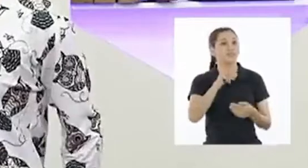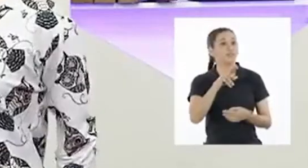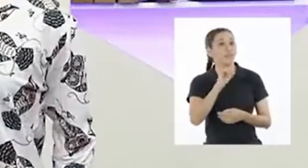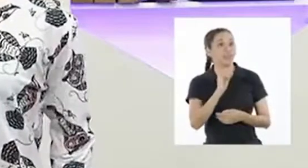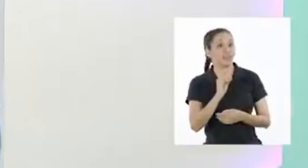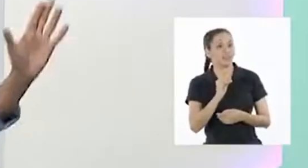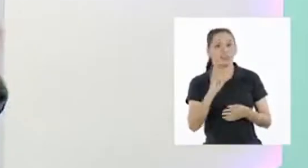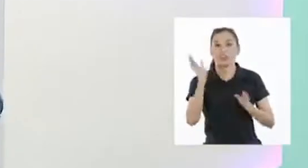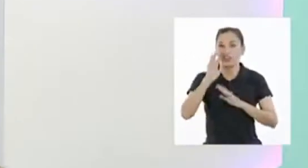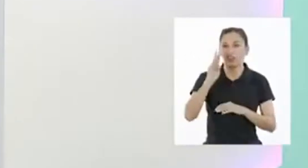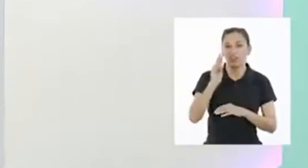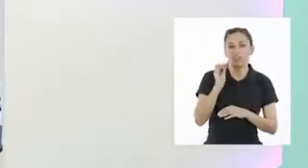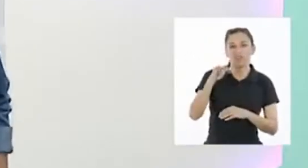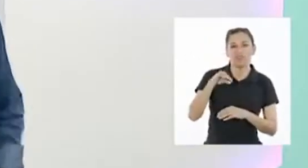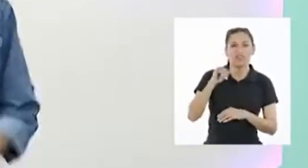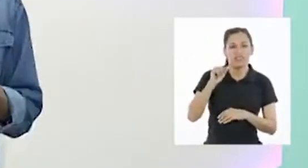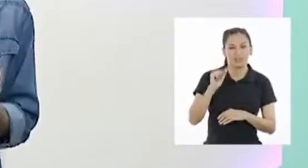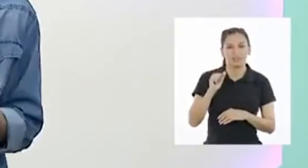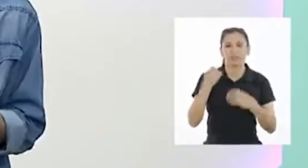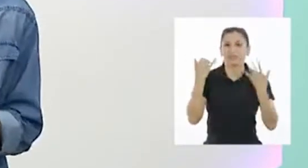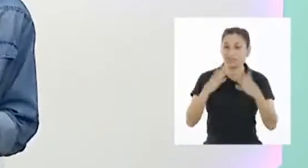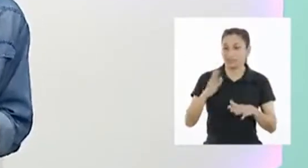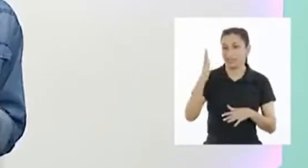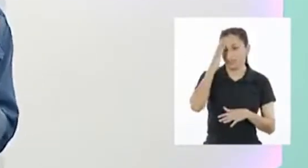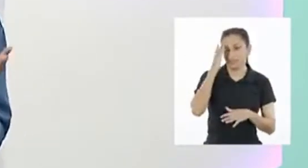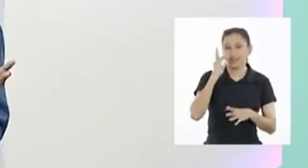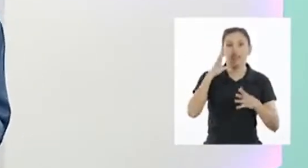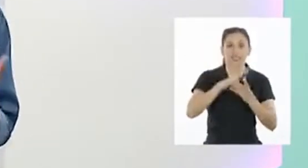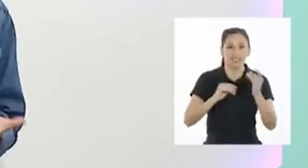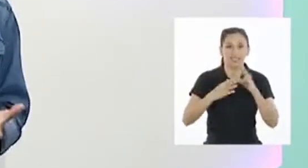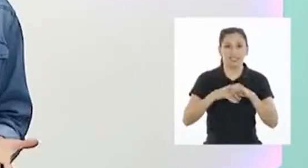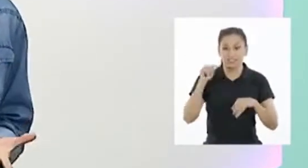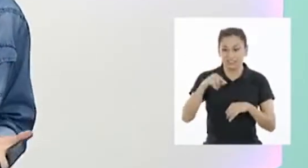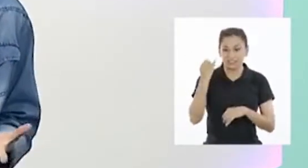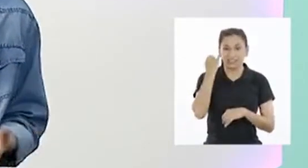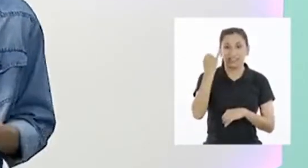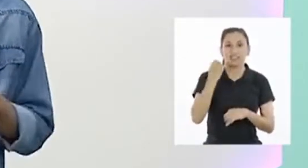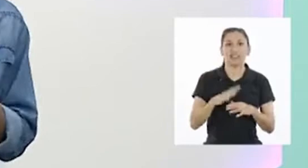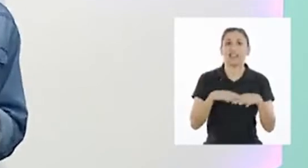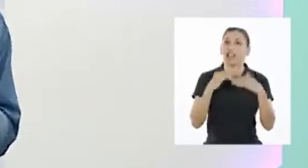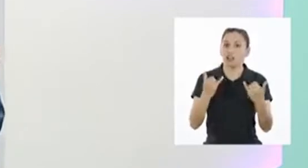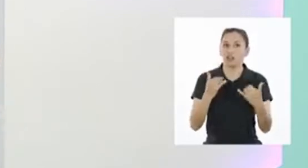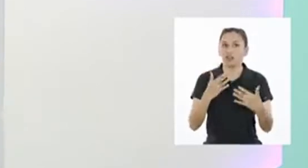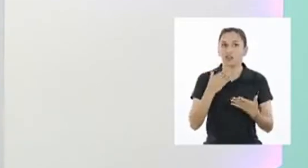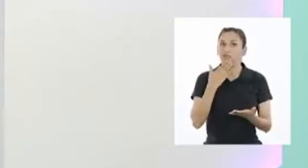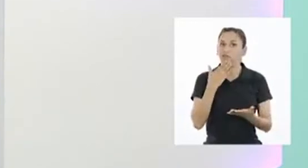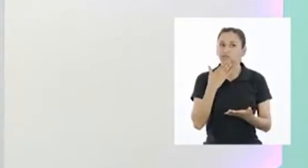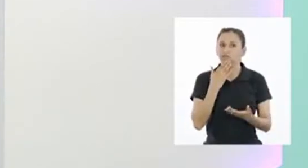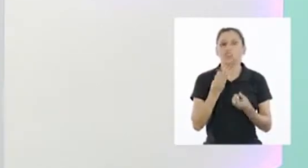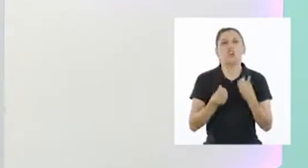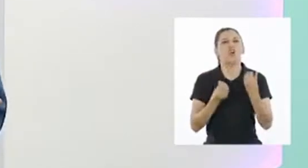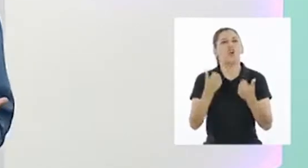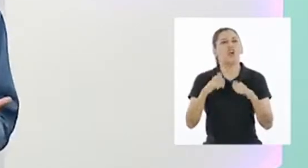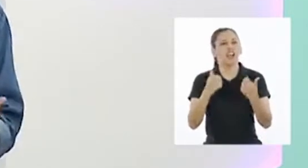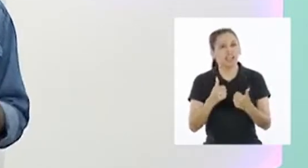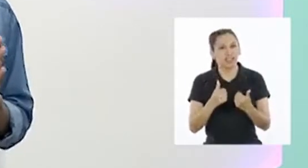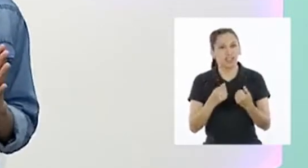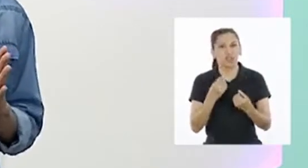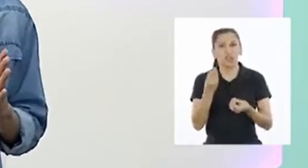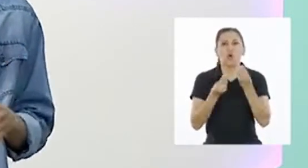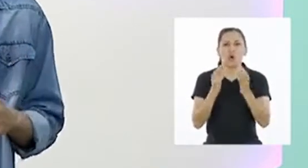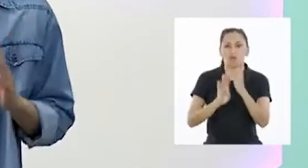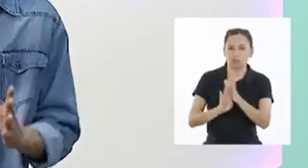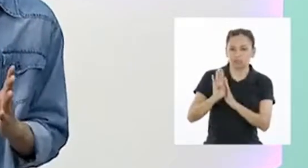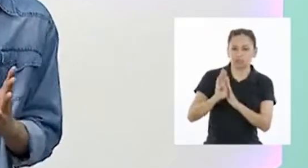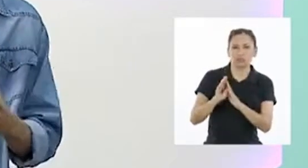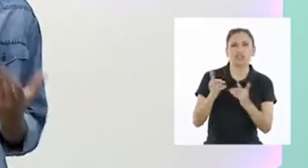¡Mario! Hola, Romina. Ya sabemos de la historia de esta iniciativa. Ahora sería bueno saber cómo les va y, sobre